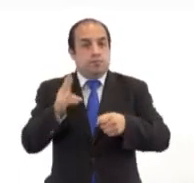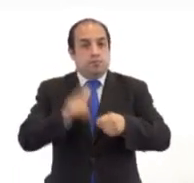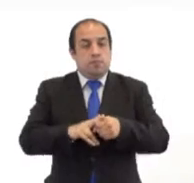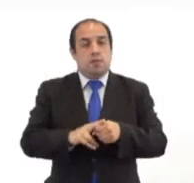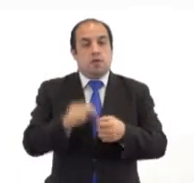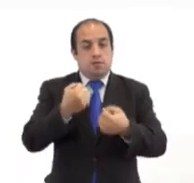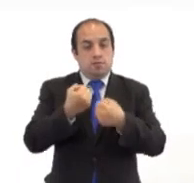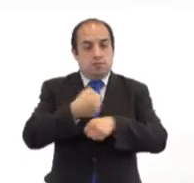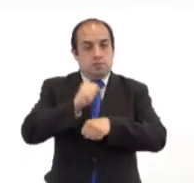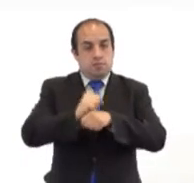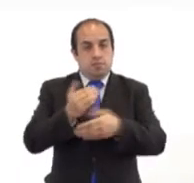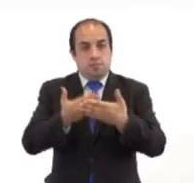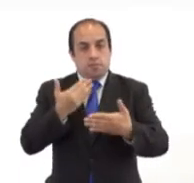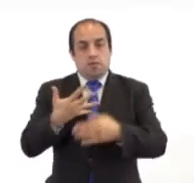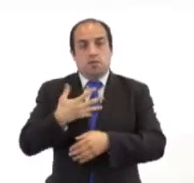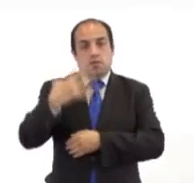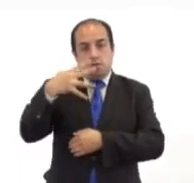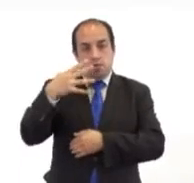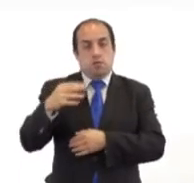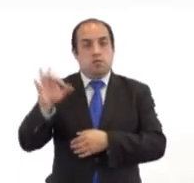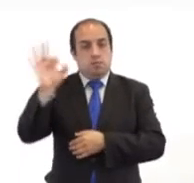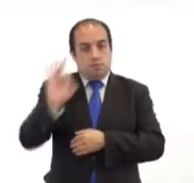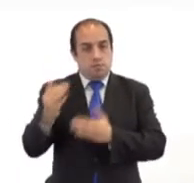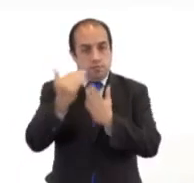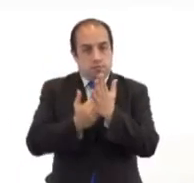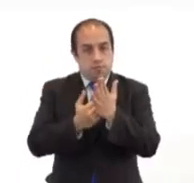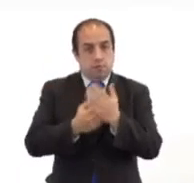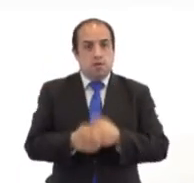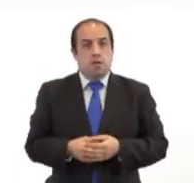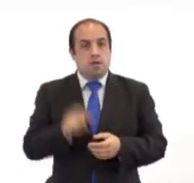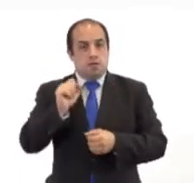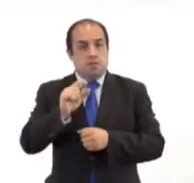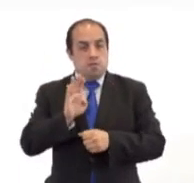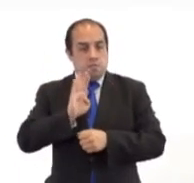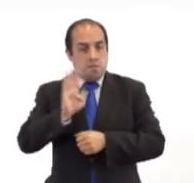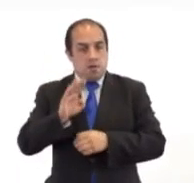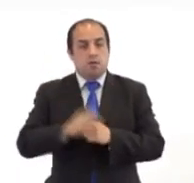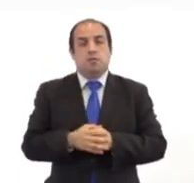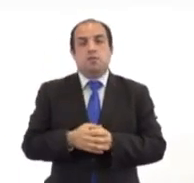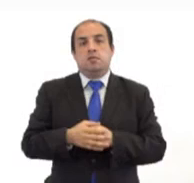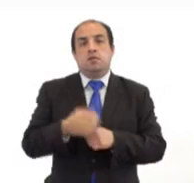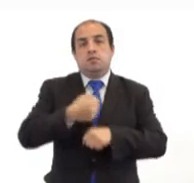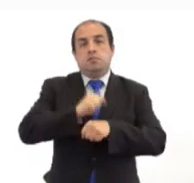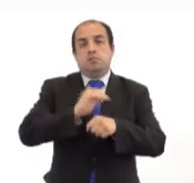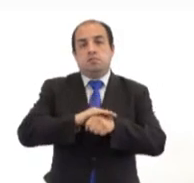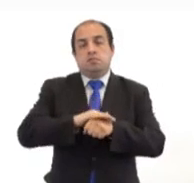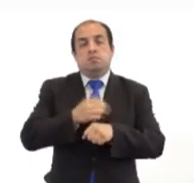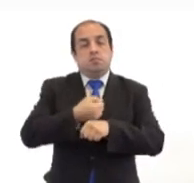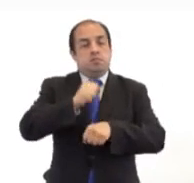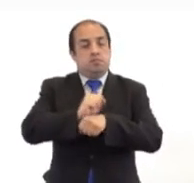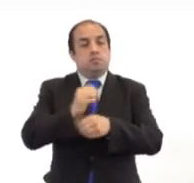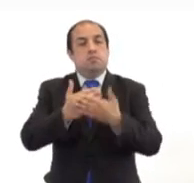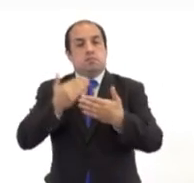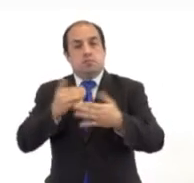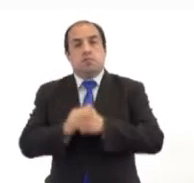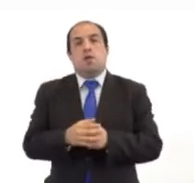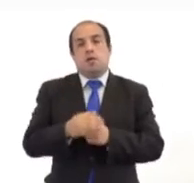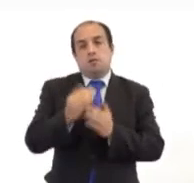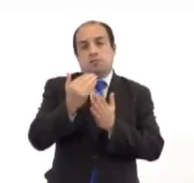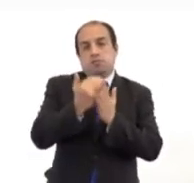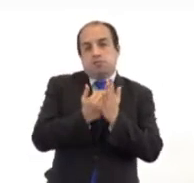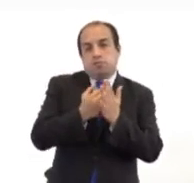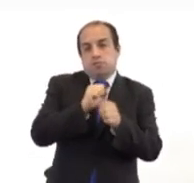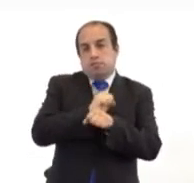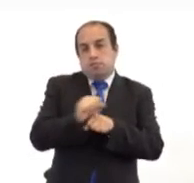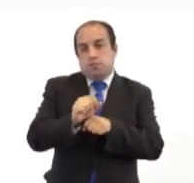del 14%, que está en línea o muy similar a la semana previa, ligeramente abajo, aunque sí más pequeña que la de hace